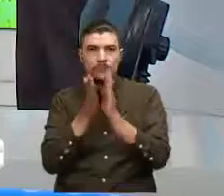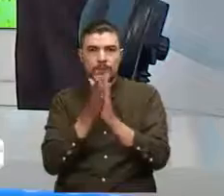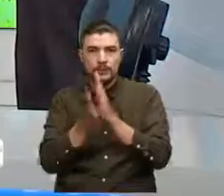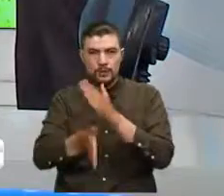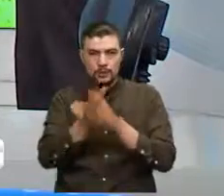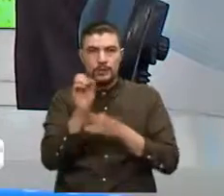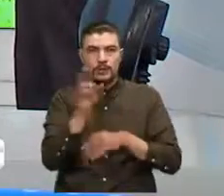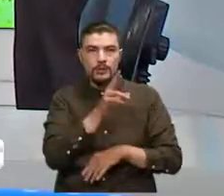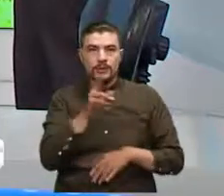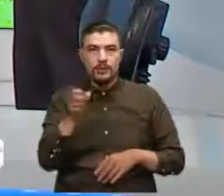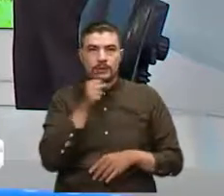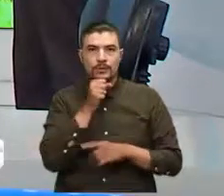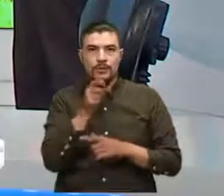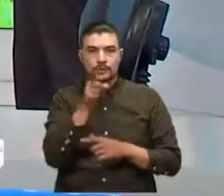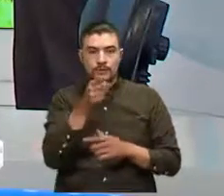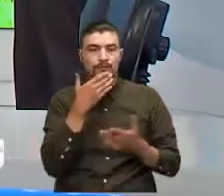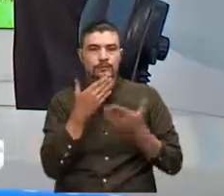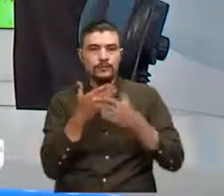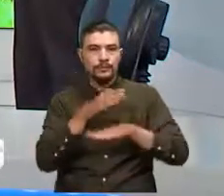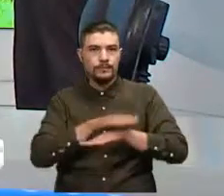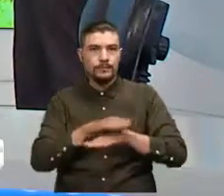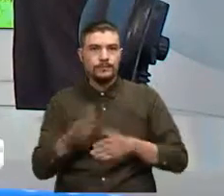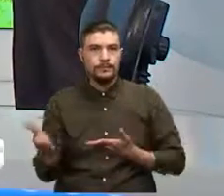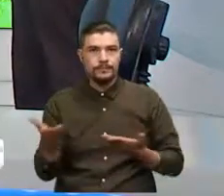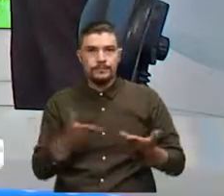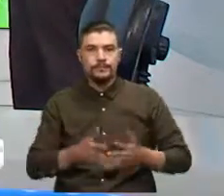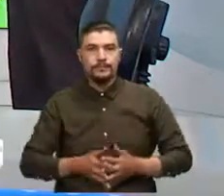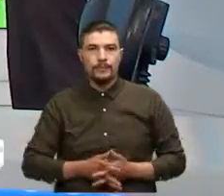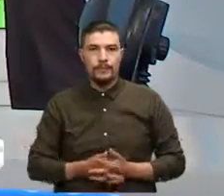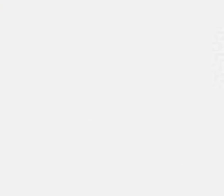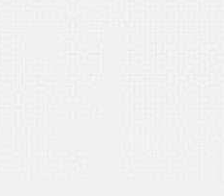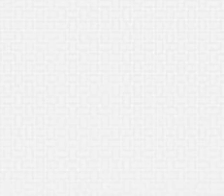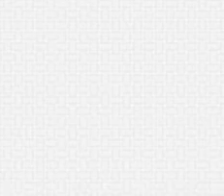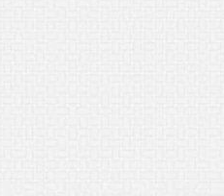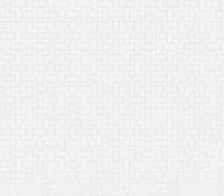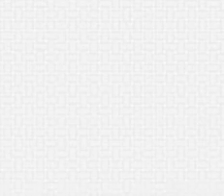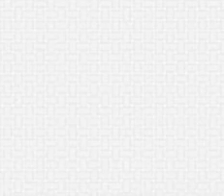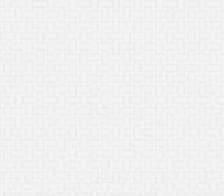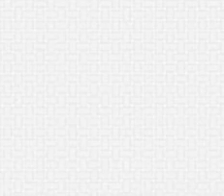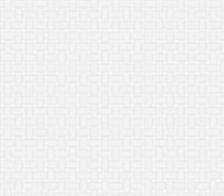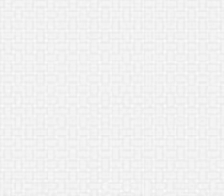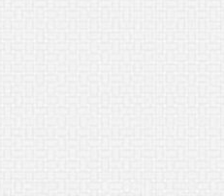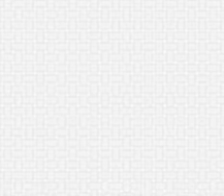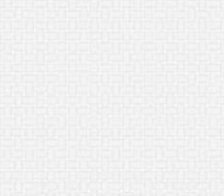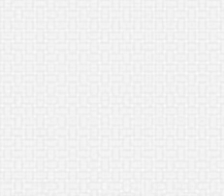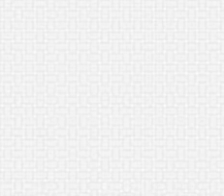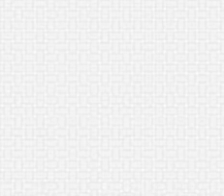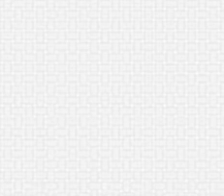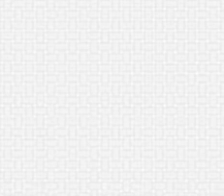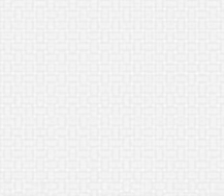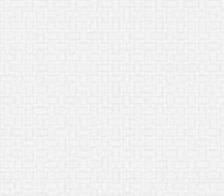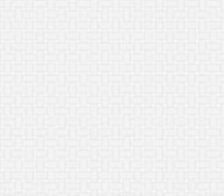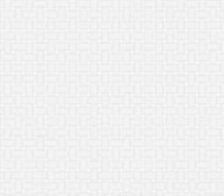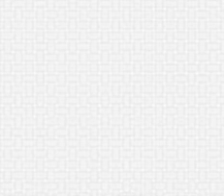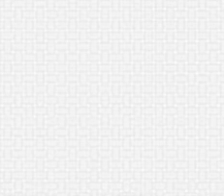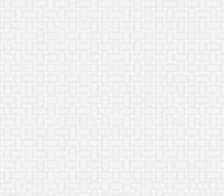Me despido para que ustedes continúen con más información en el Centro de Noticias. Canaltro.com